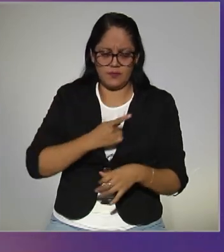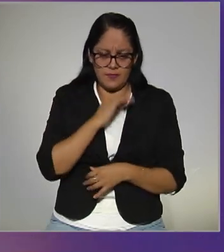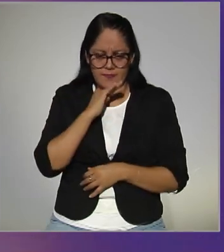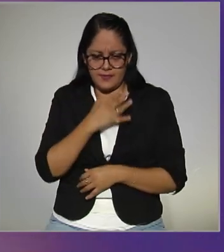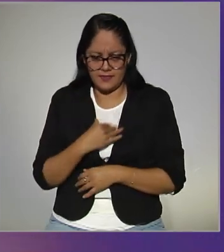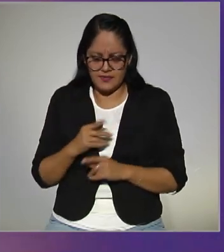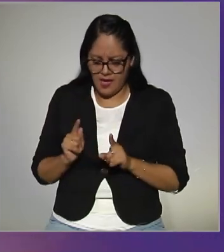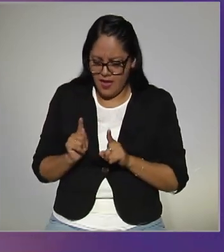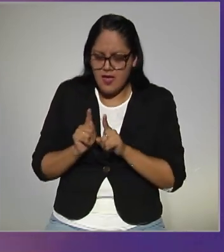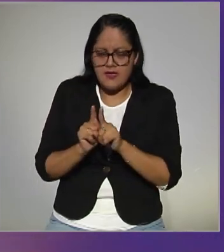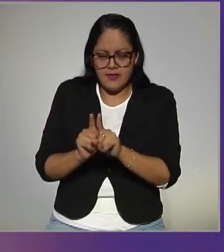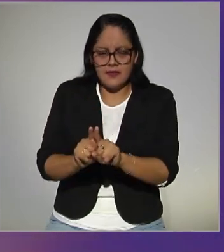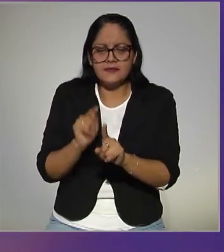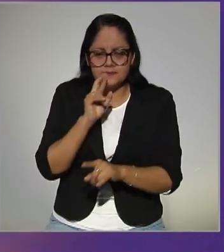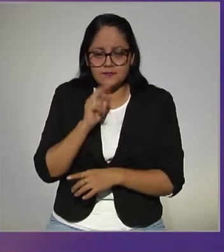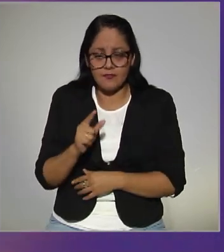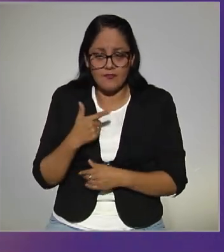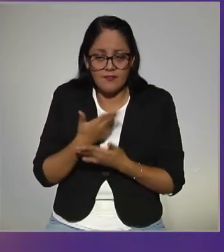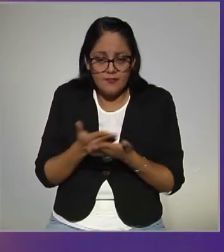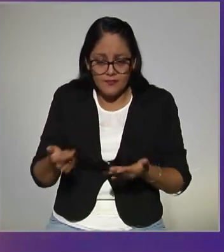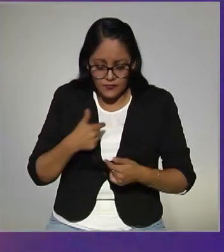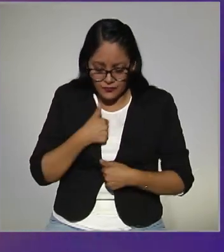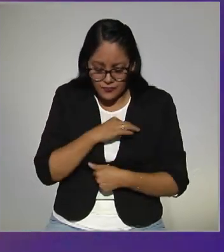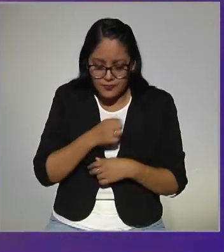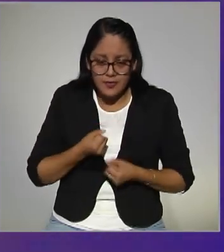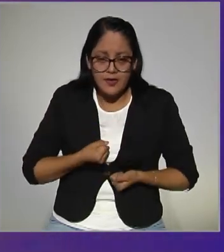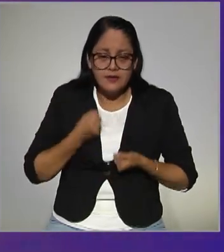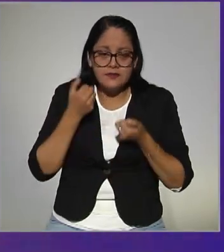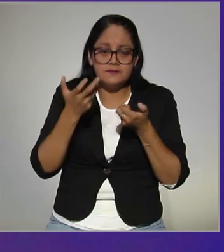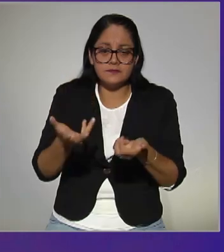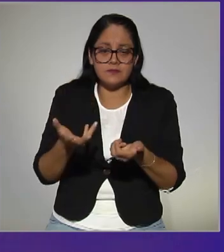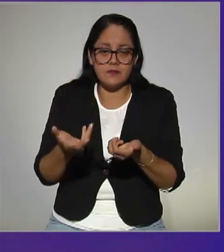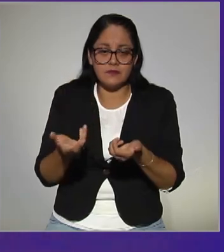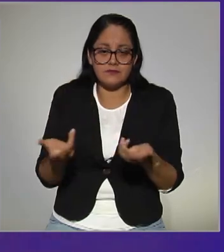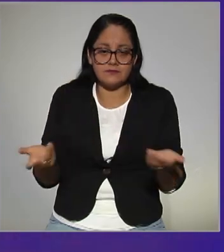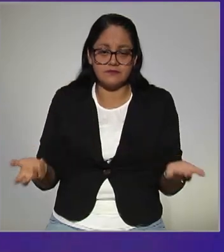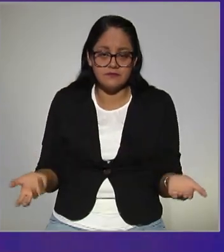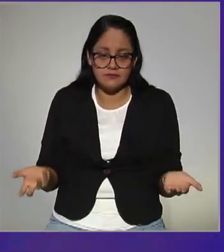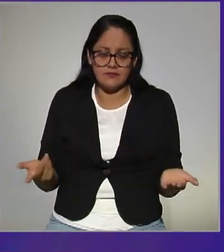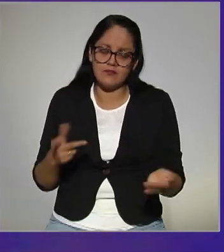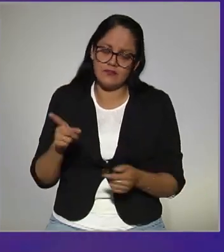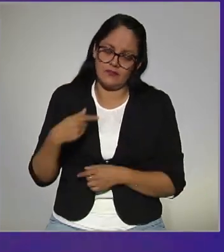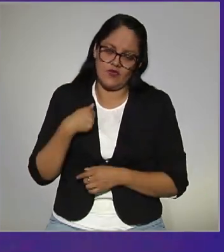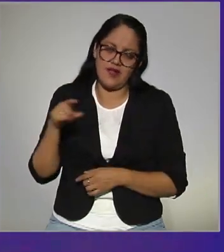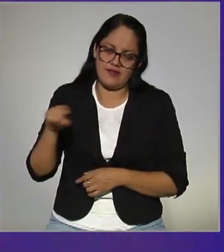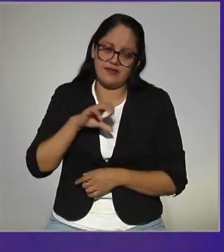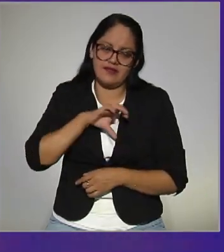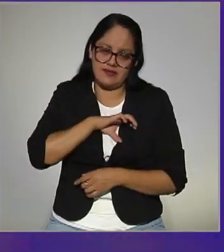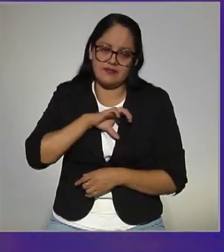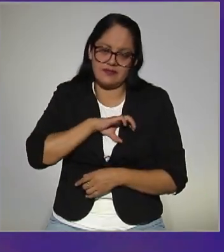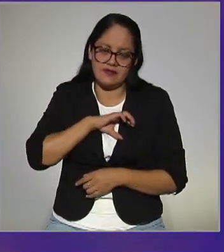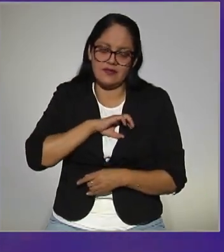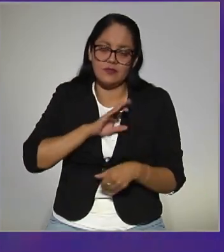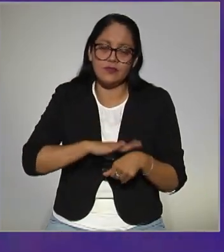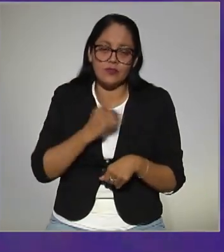Pues que el día de hoy le puedo expresar que la quiero